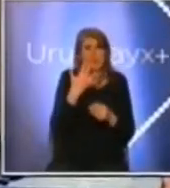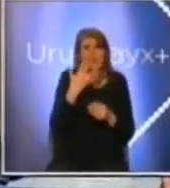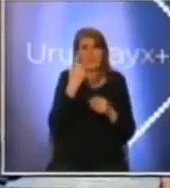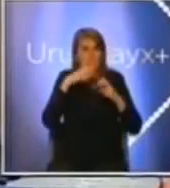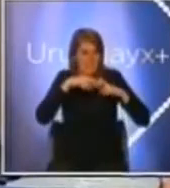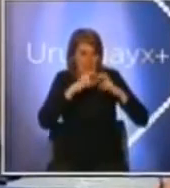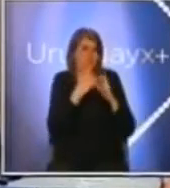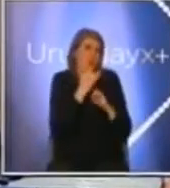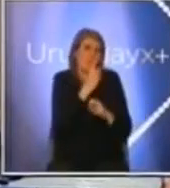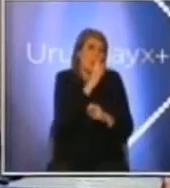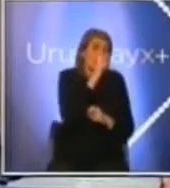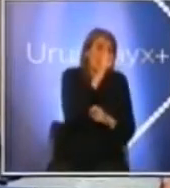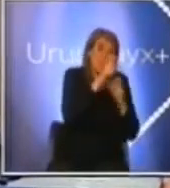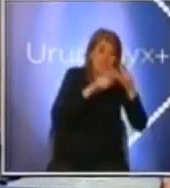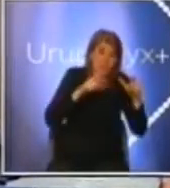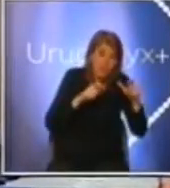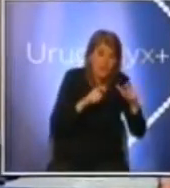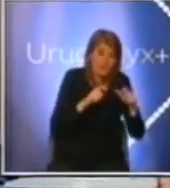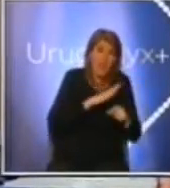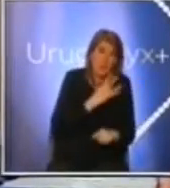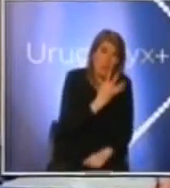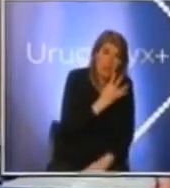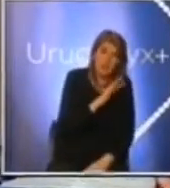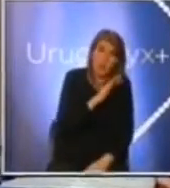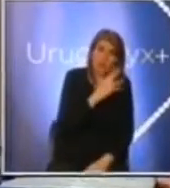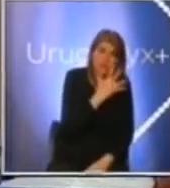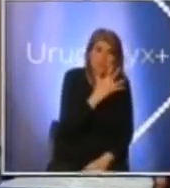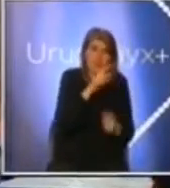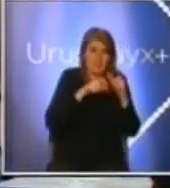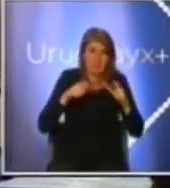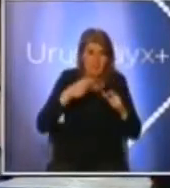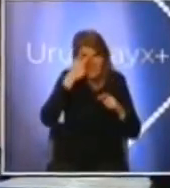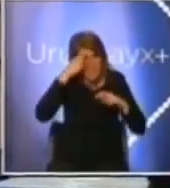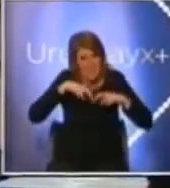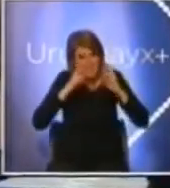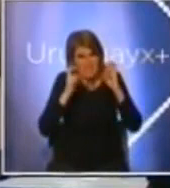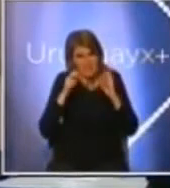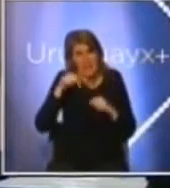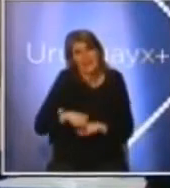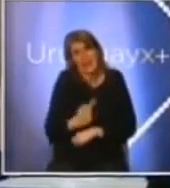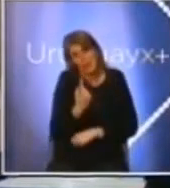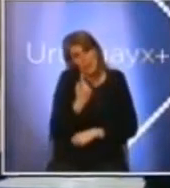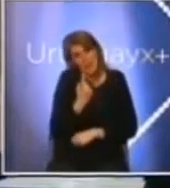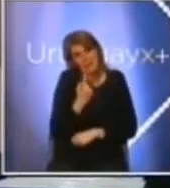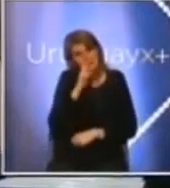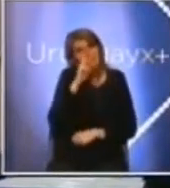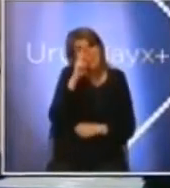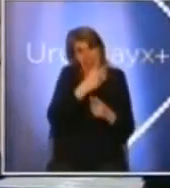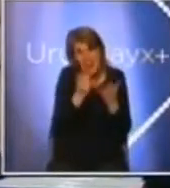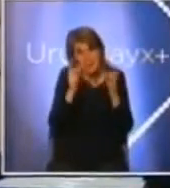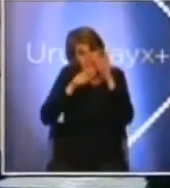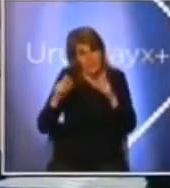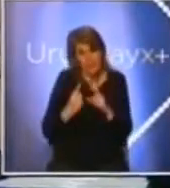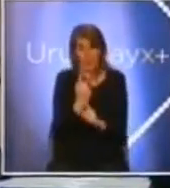1.000 habitantes de su población económicamente activa. Este desarrollo numérico que hubo en Uruguay,